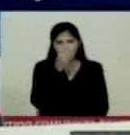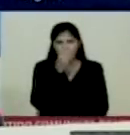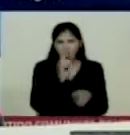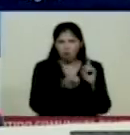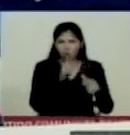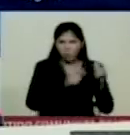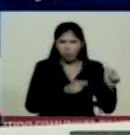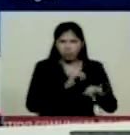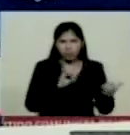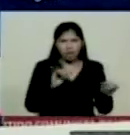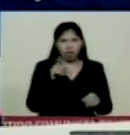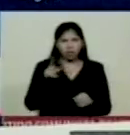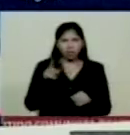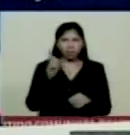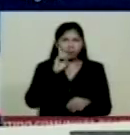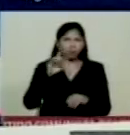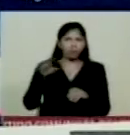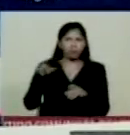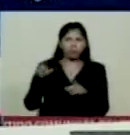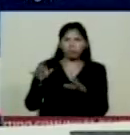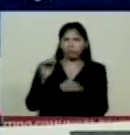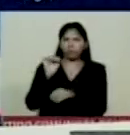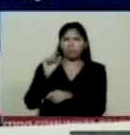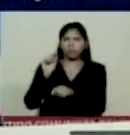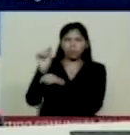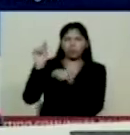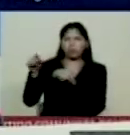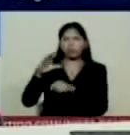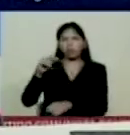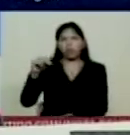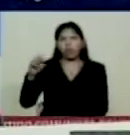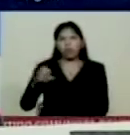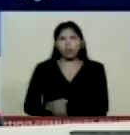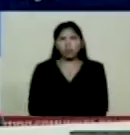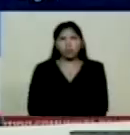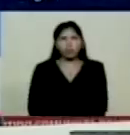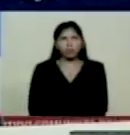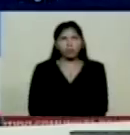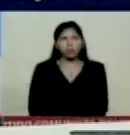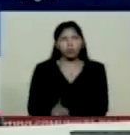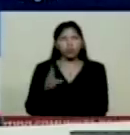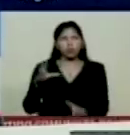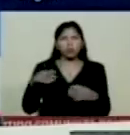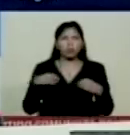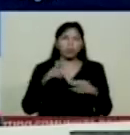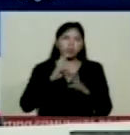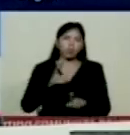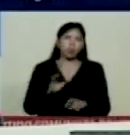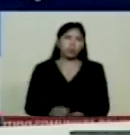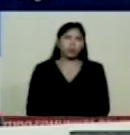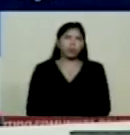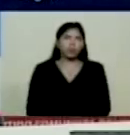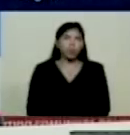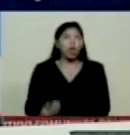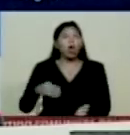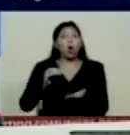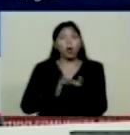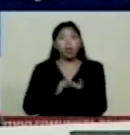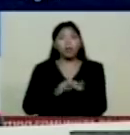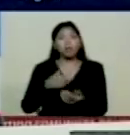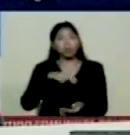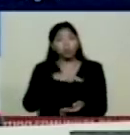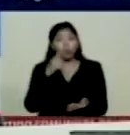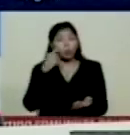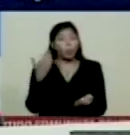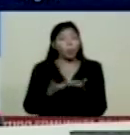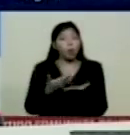vergüenza. Vamos a demostrarles también con hechos, con pruebas, que otra vez lo están haciendo porque no hayan